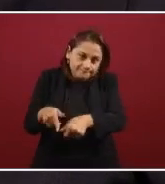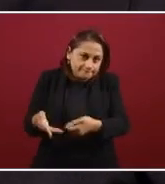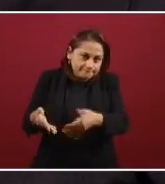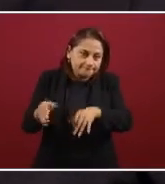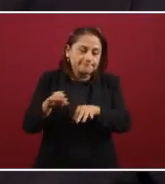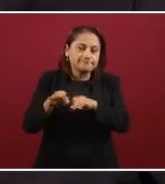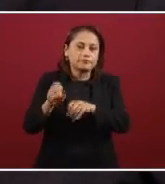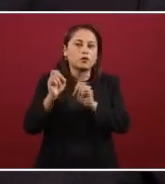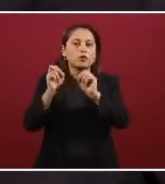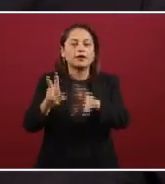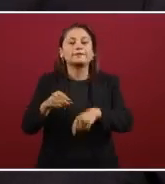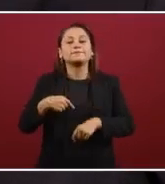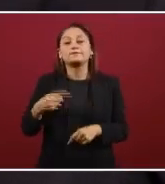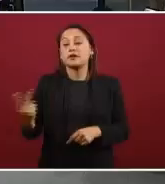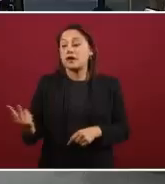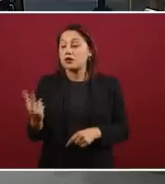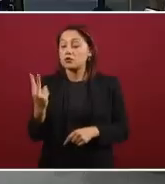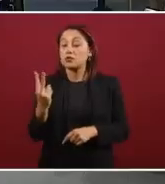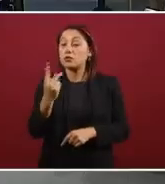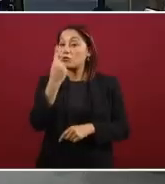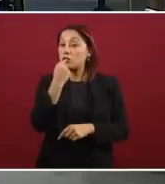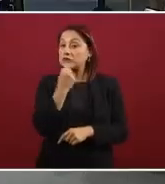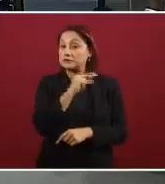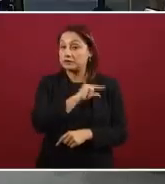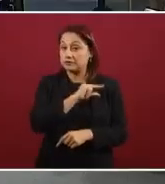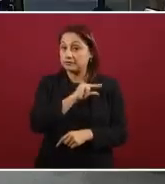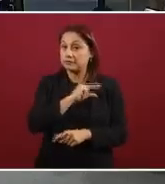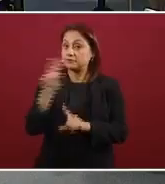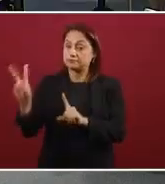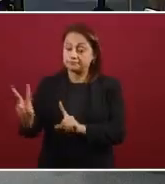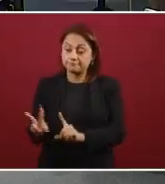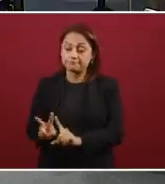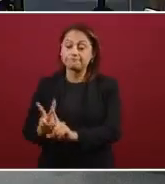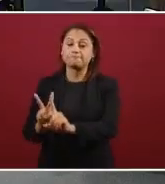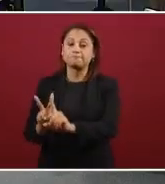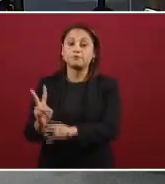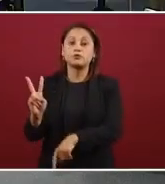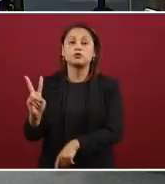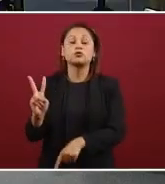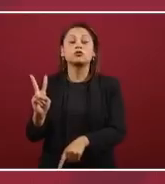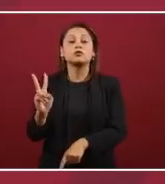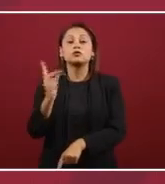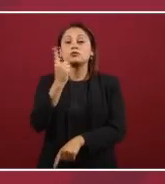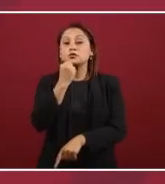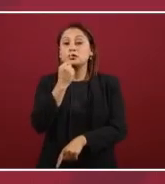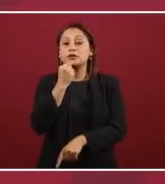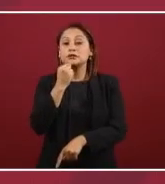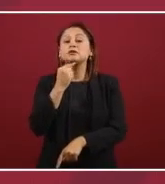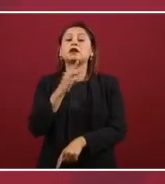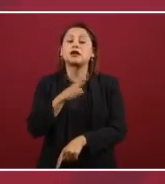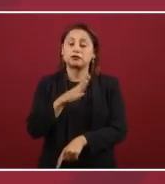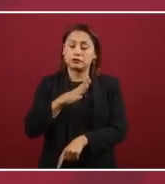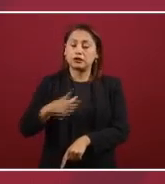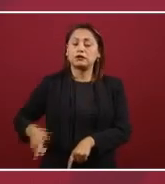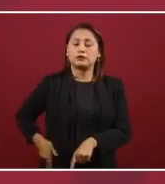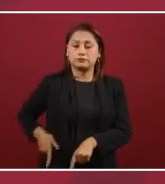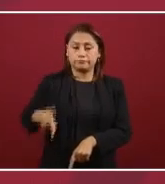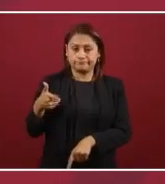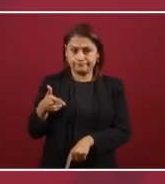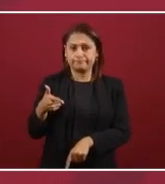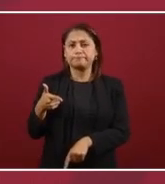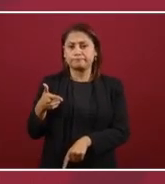esos policías pues iban armados porque van protegiendo al